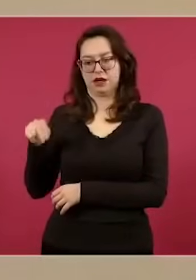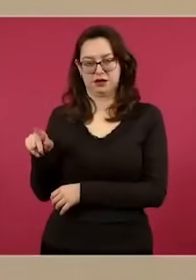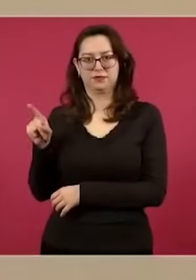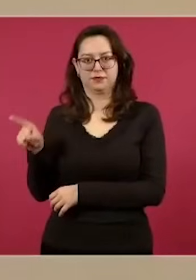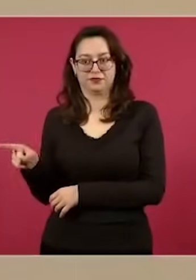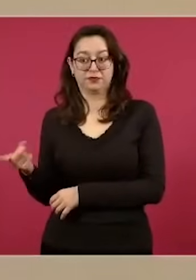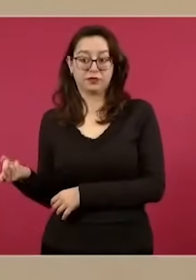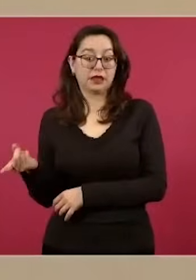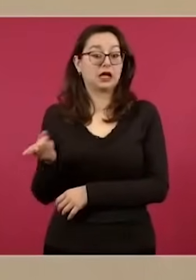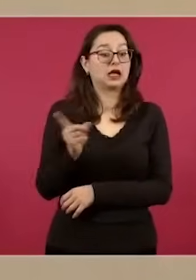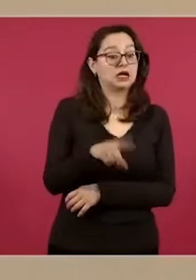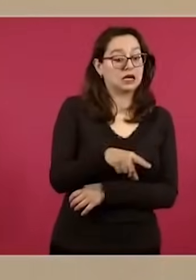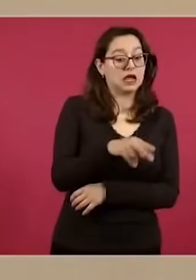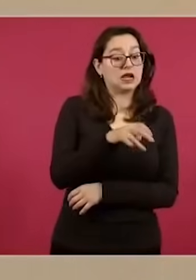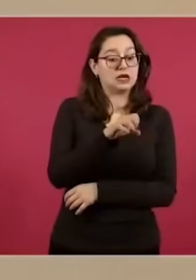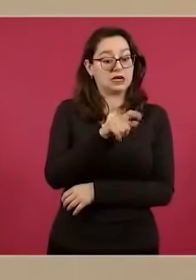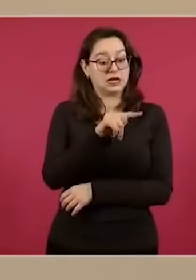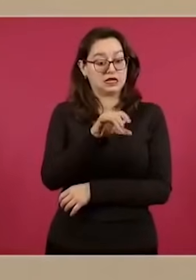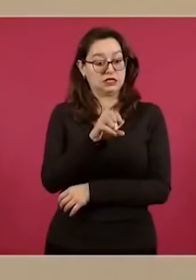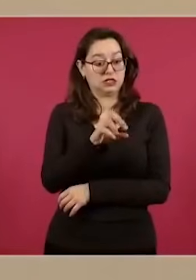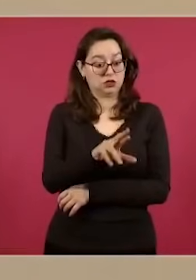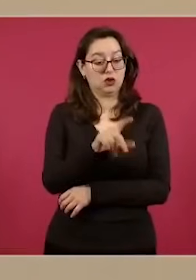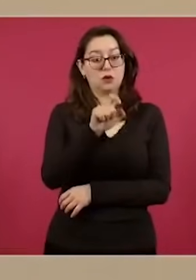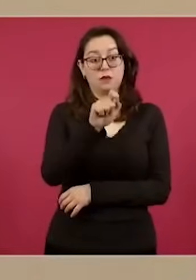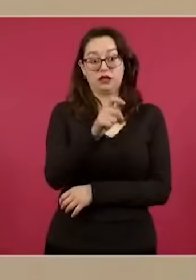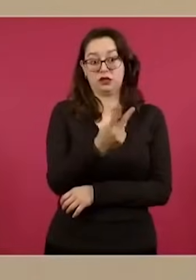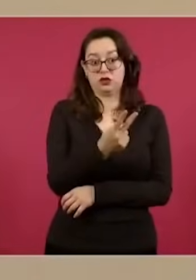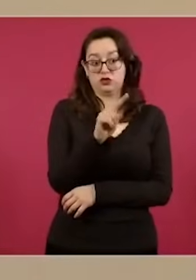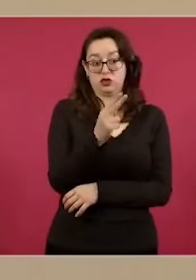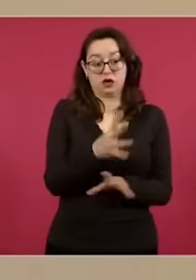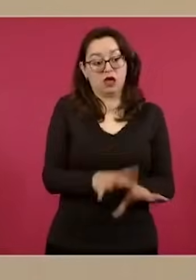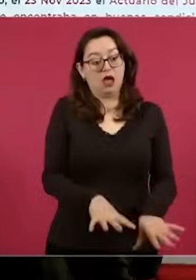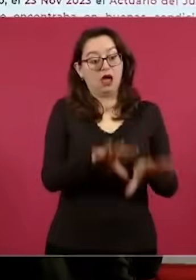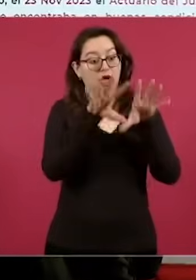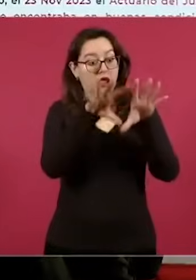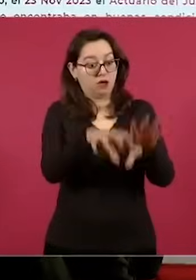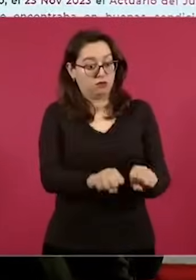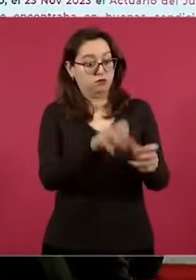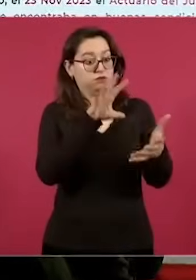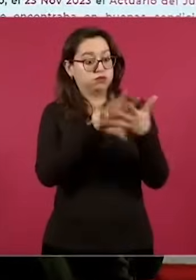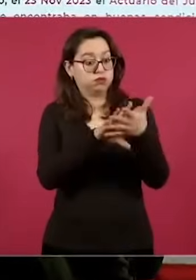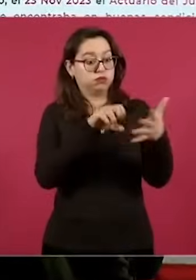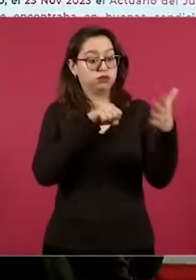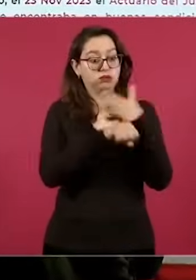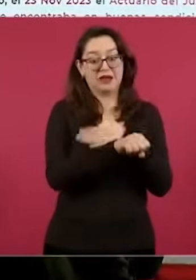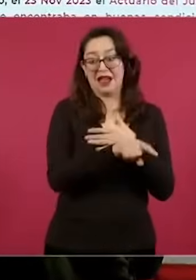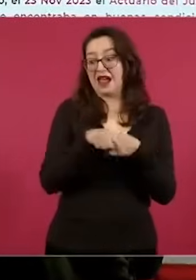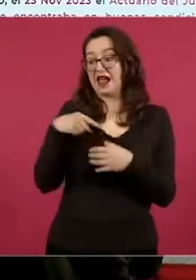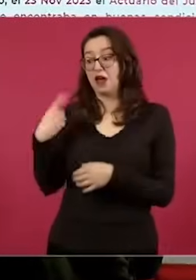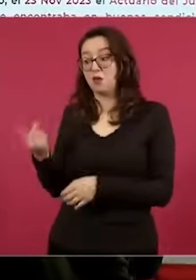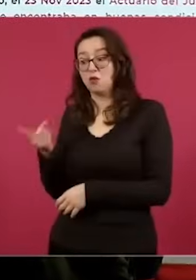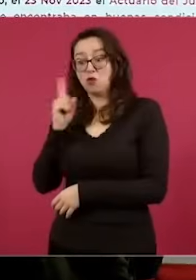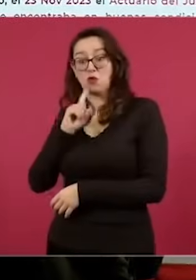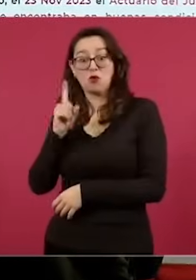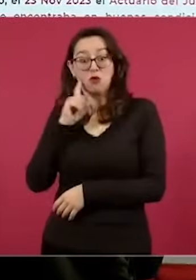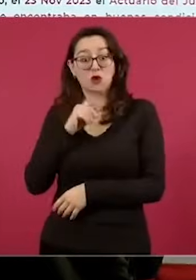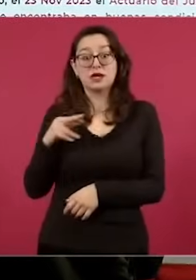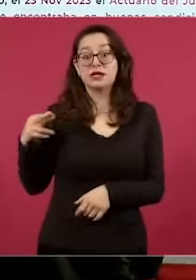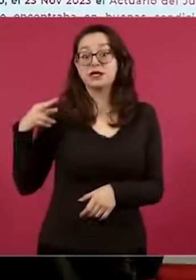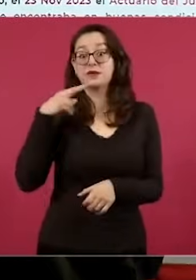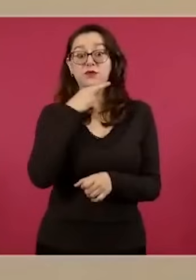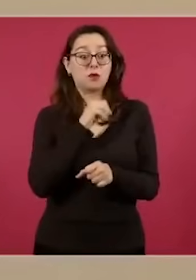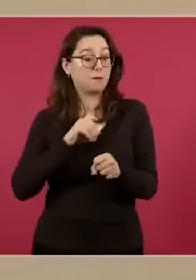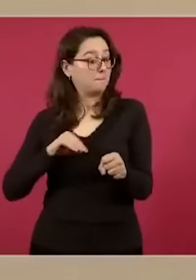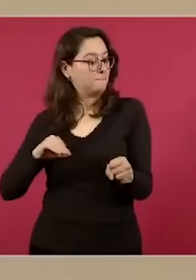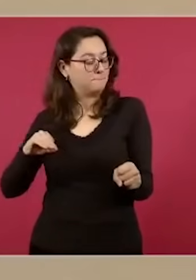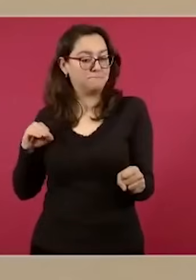de de Néstor Isidro n el día 22 de noviembre de manera inmediata le otorgó una suspensión de plano